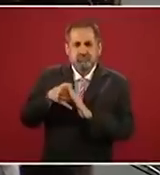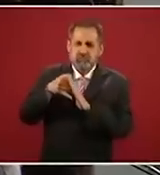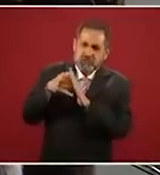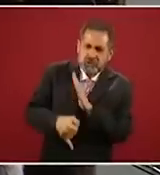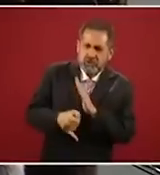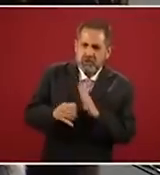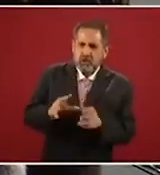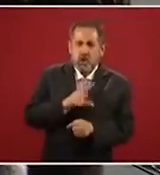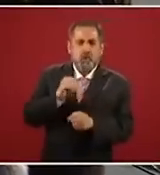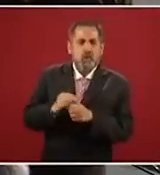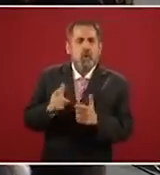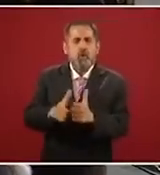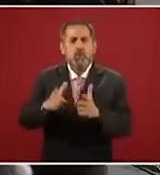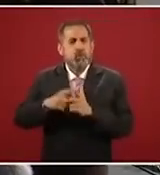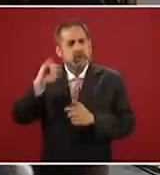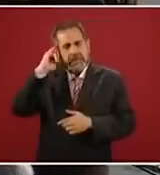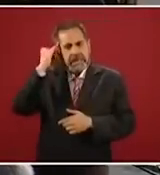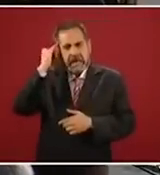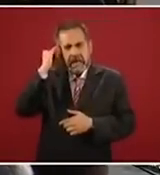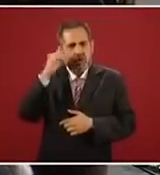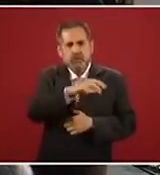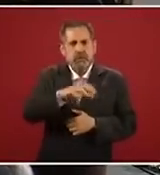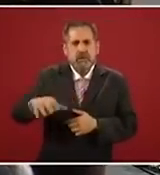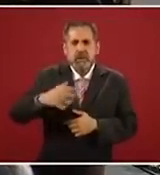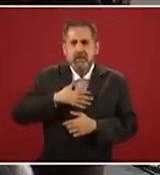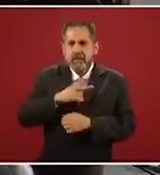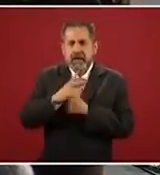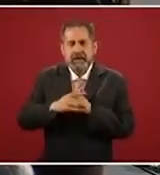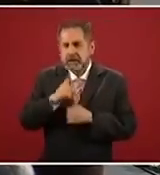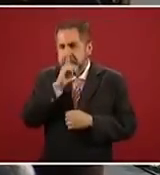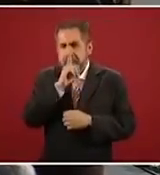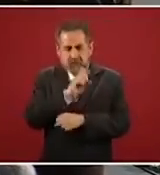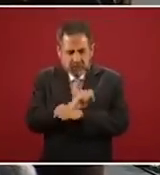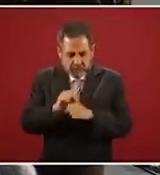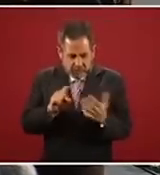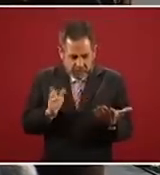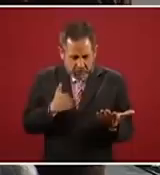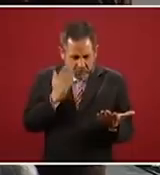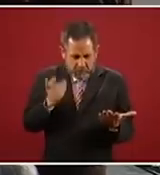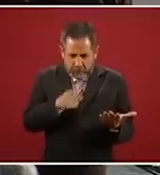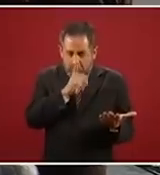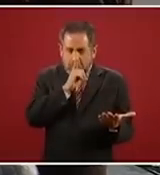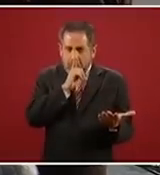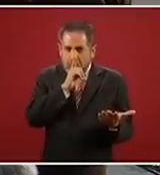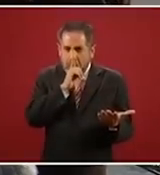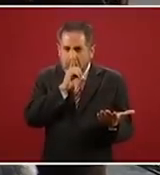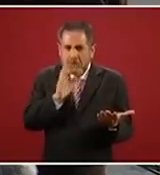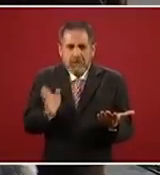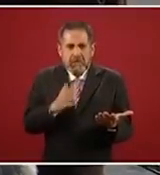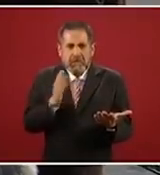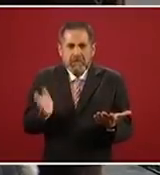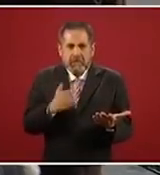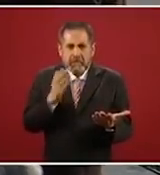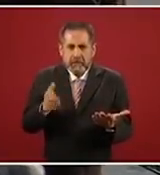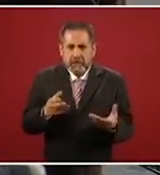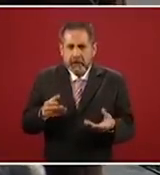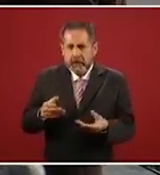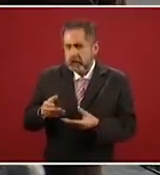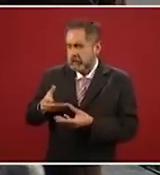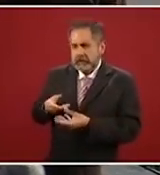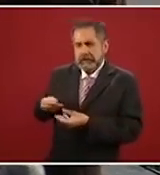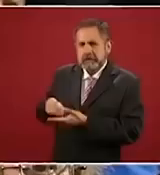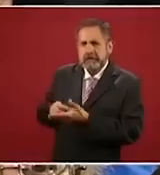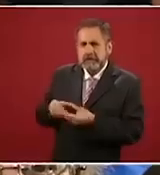las etnias que tiene nuestro país. Están ausentes prácticamente. No tengo la cifra, pero no la traigo a la mano,